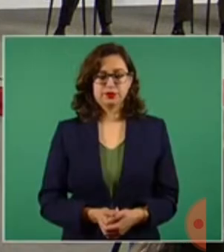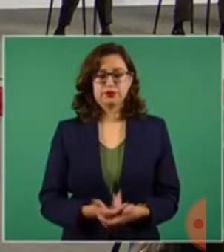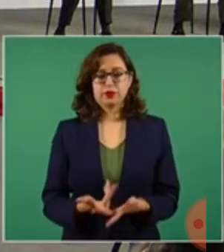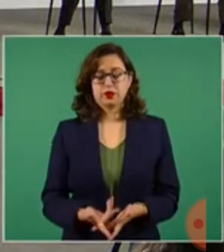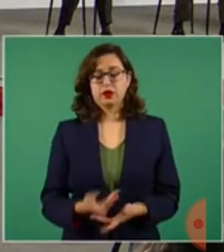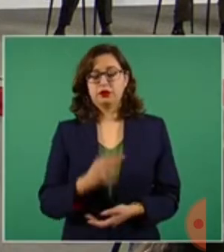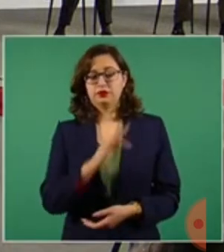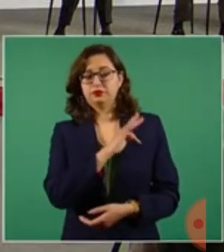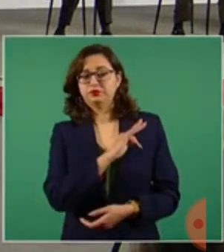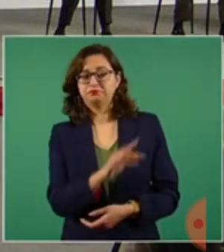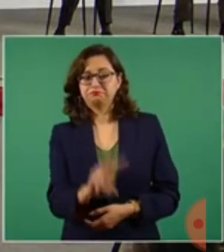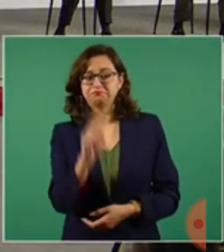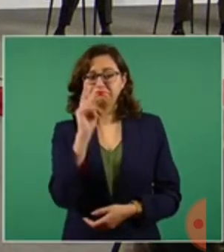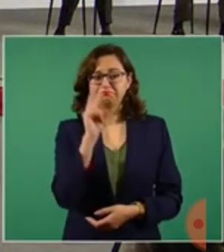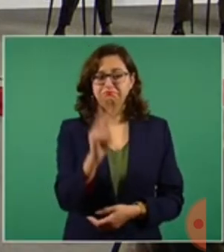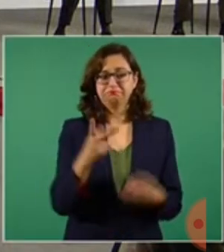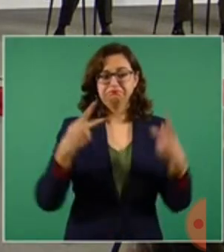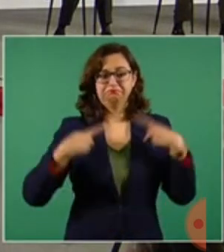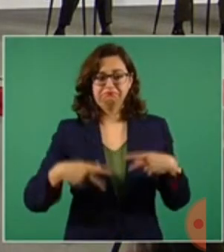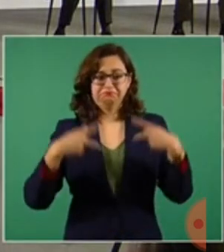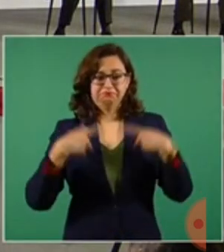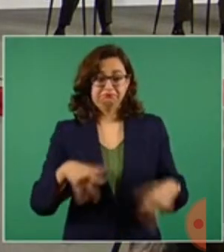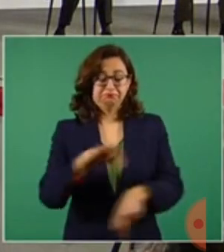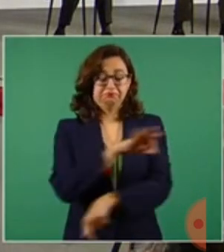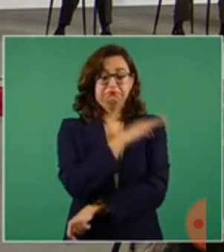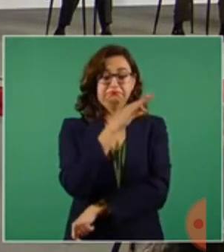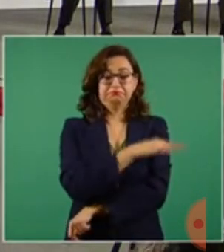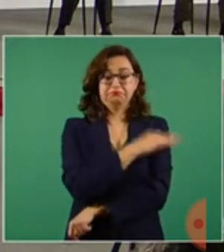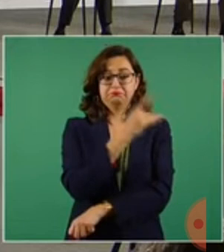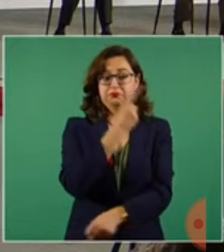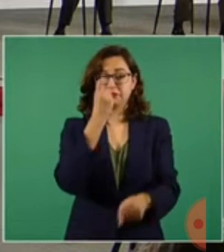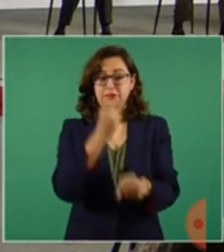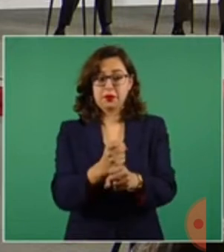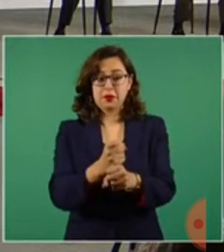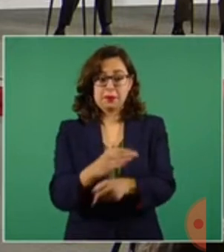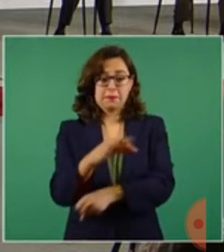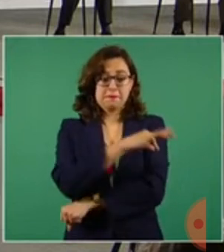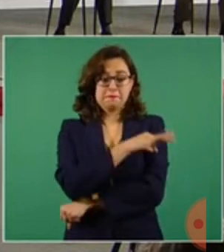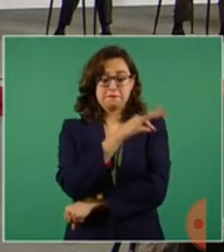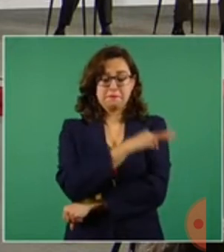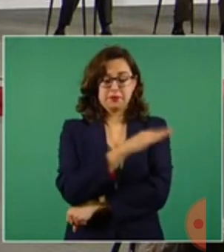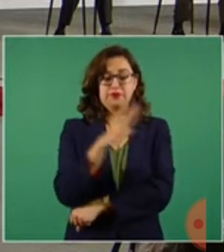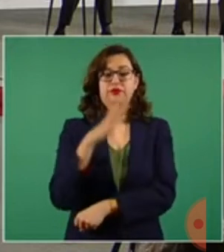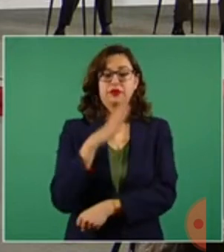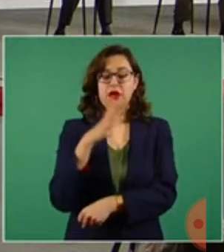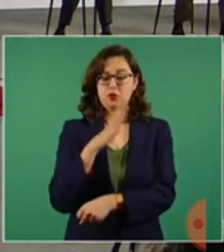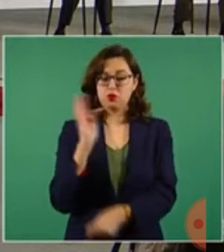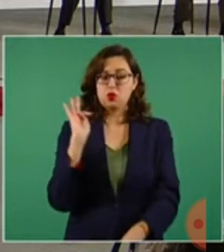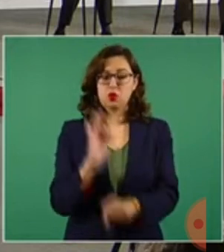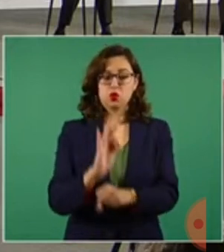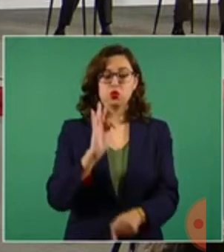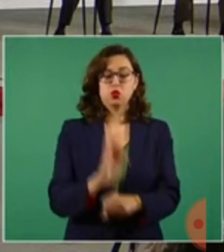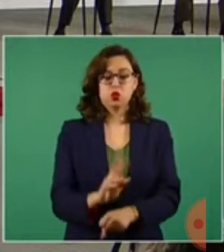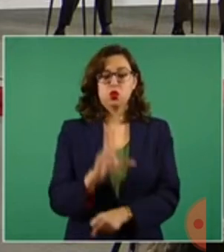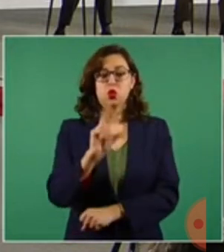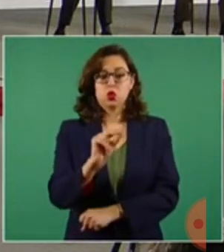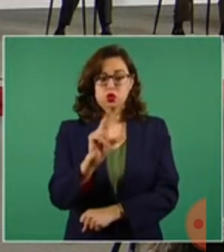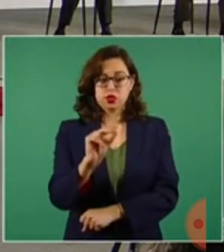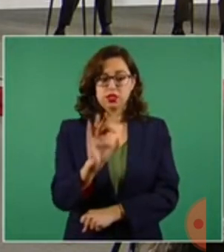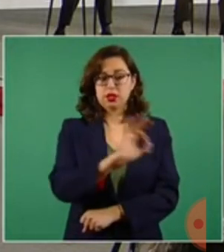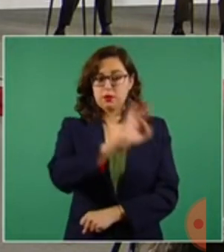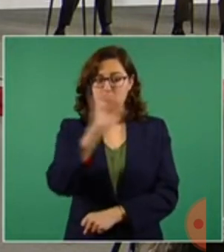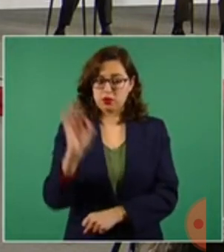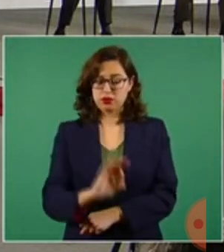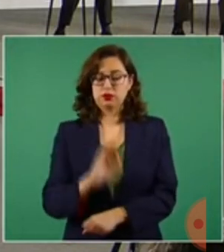la primera dosis. Como hemos comentado muchas veces, con la primera dosis se logra más del 80% del efecto posible